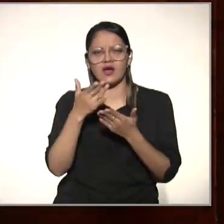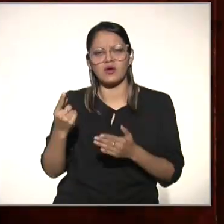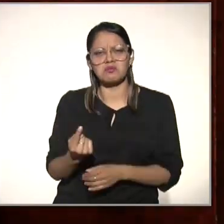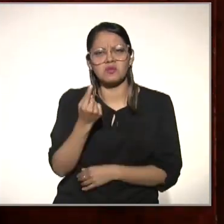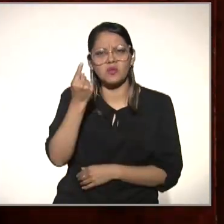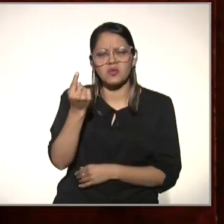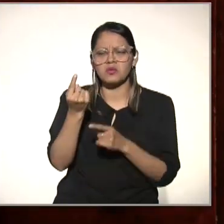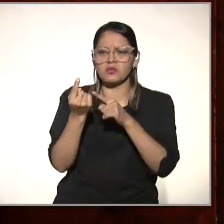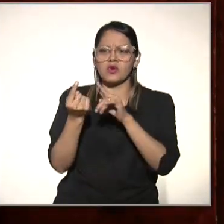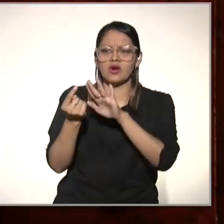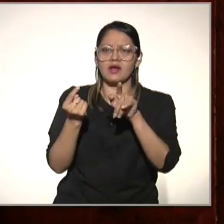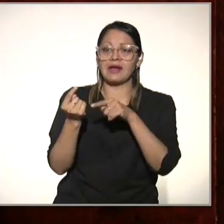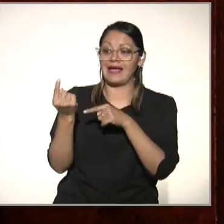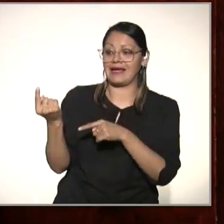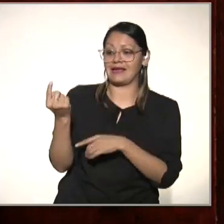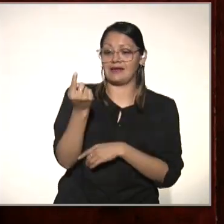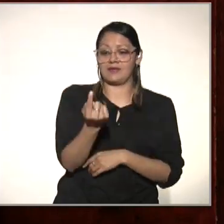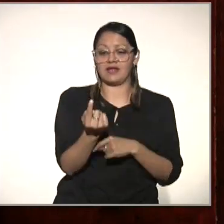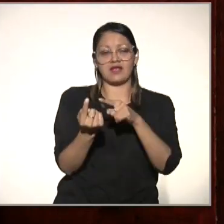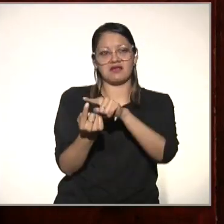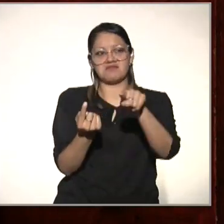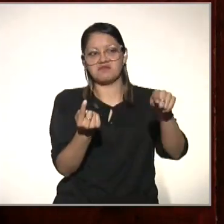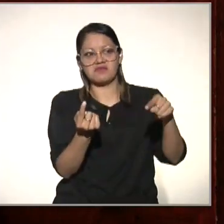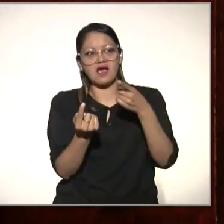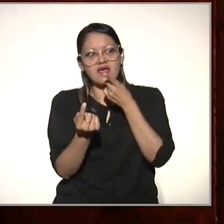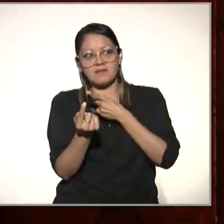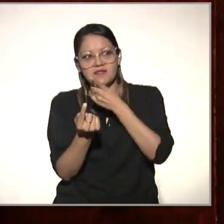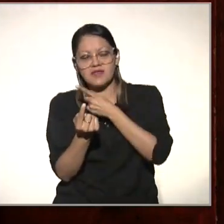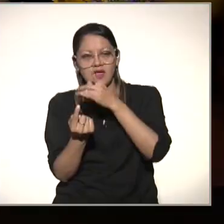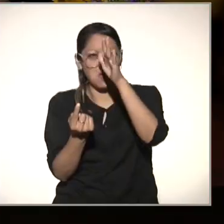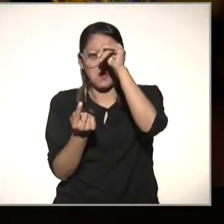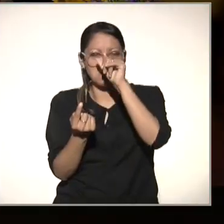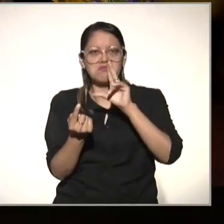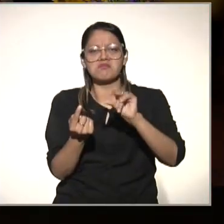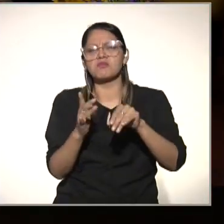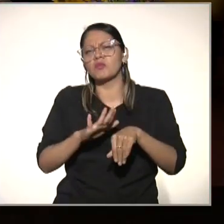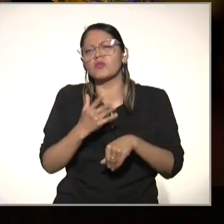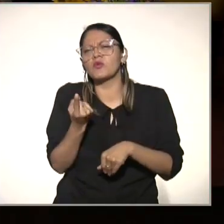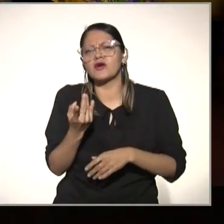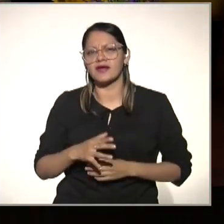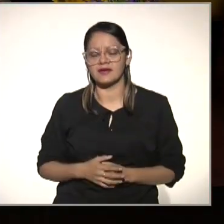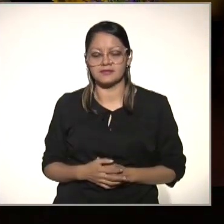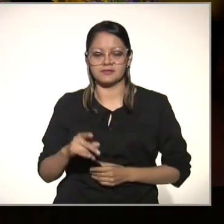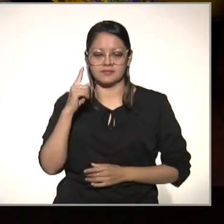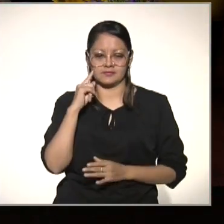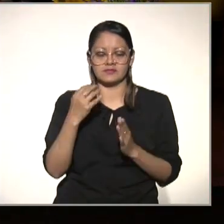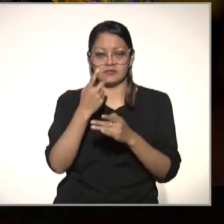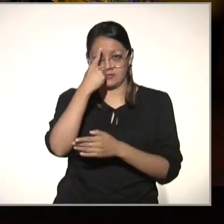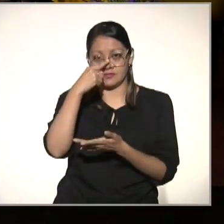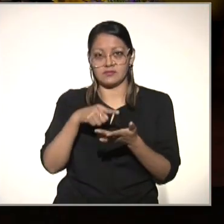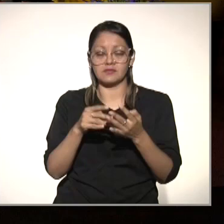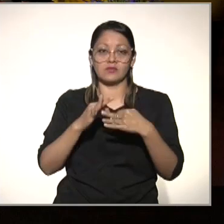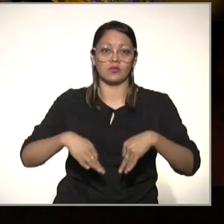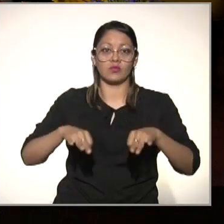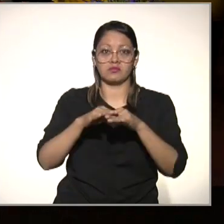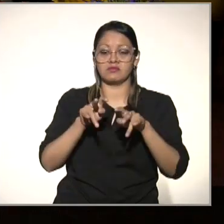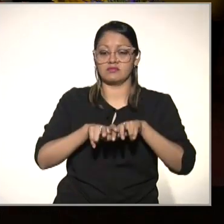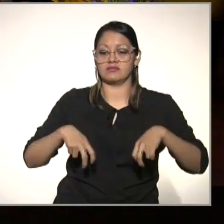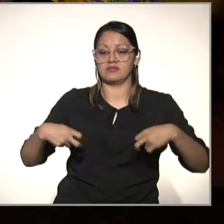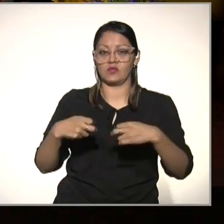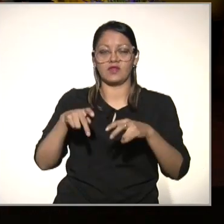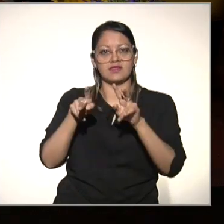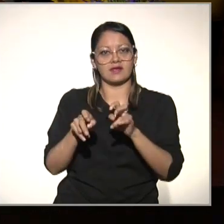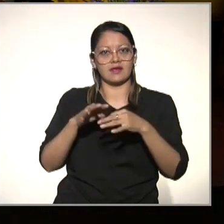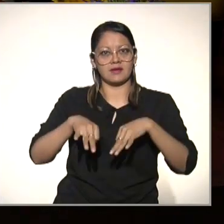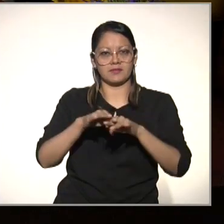no coincida con los acuerdos de lo que se está hablando? Fíjense que yo creo que es muy importante que pongamos estos temas sobre la mesa. Como ustedes saben, Diálogos